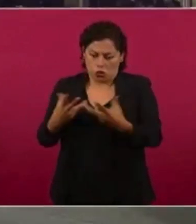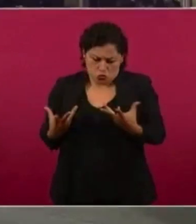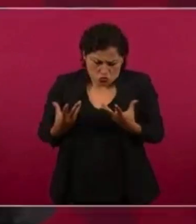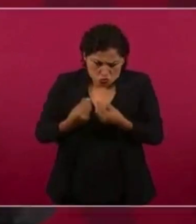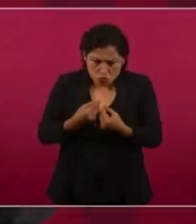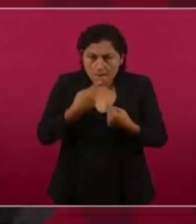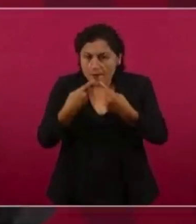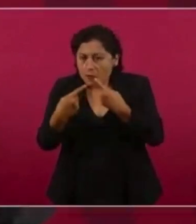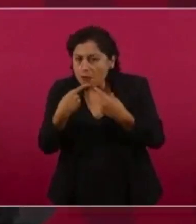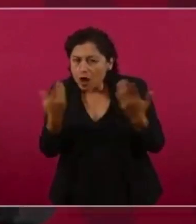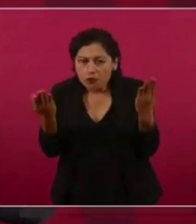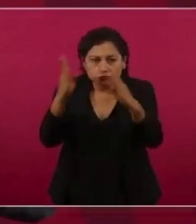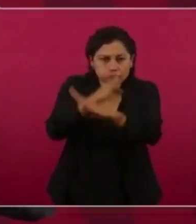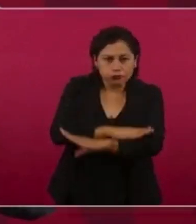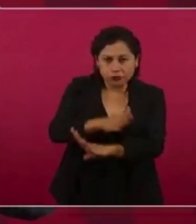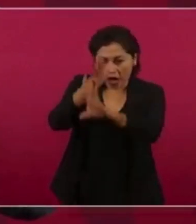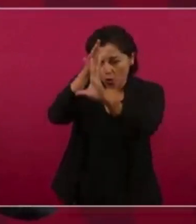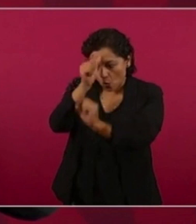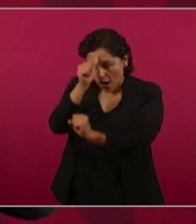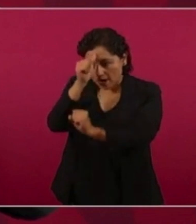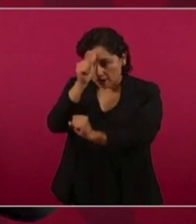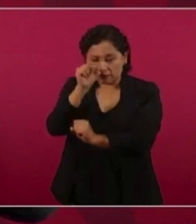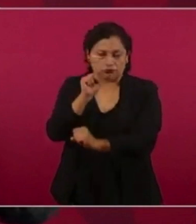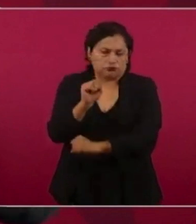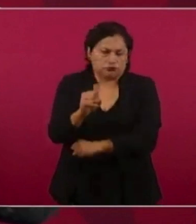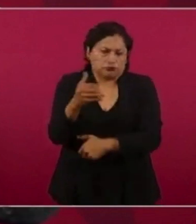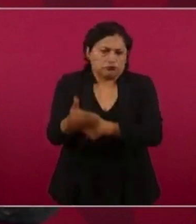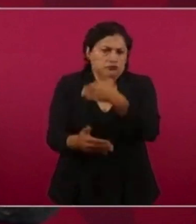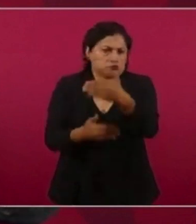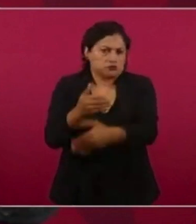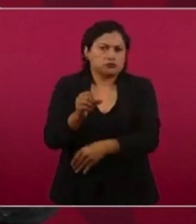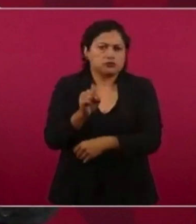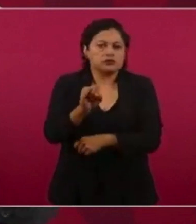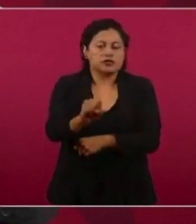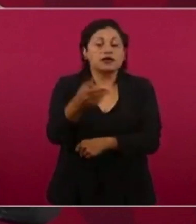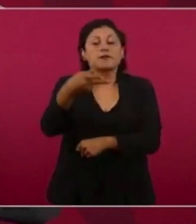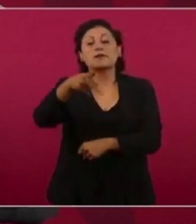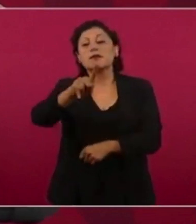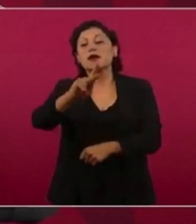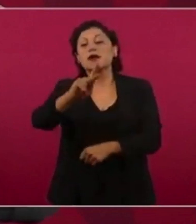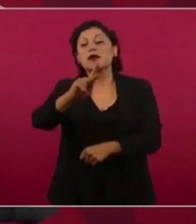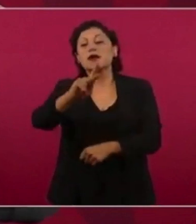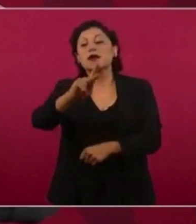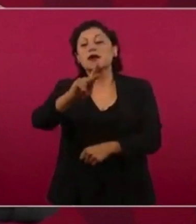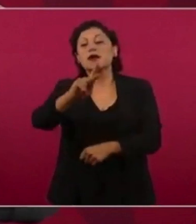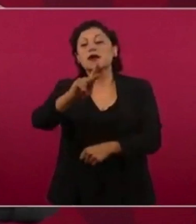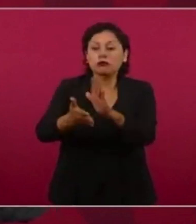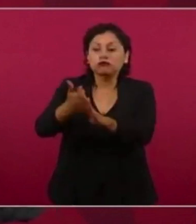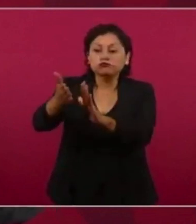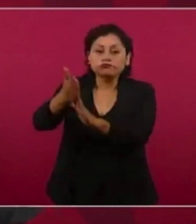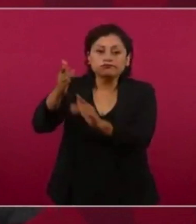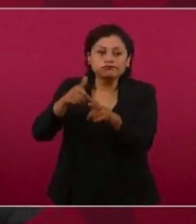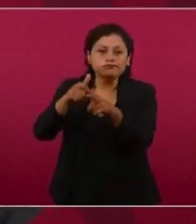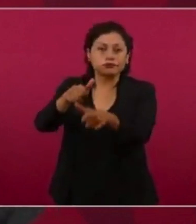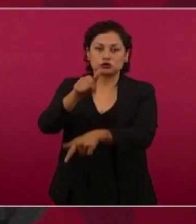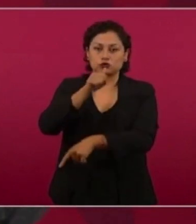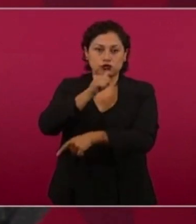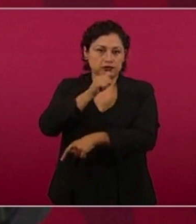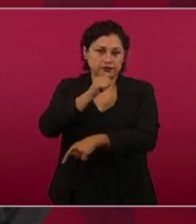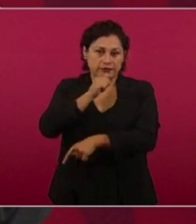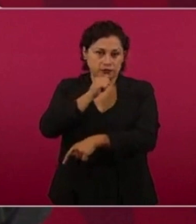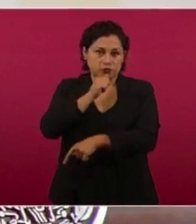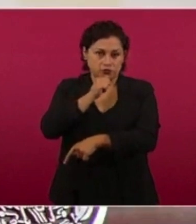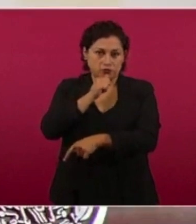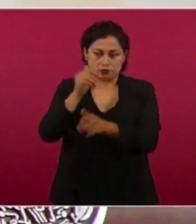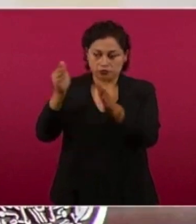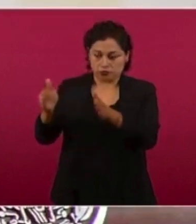alguna las vamos a encontrar en cuanto se retome la obra en este tramo, que efectivamente